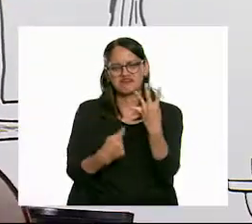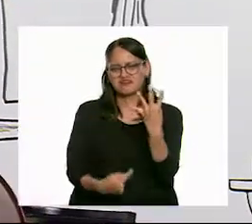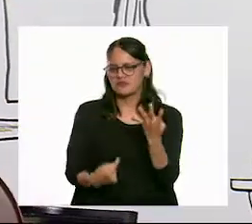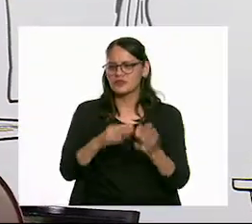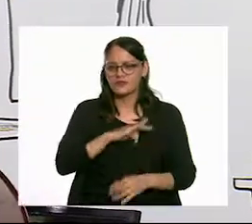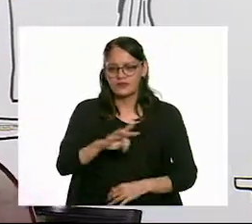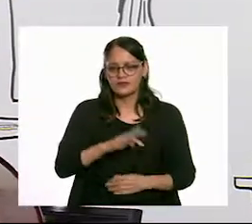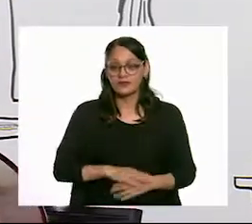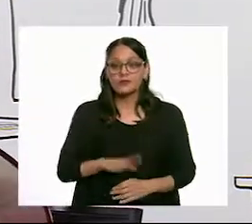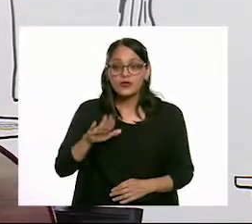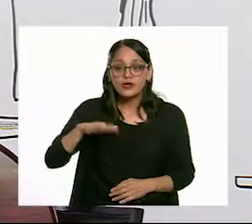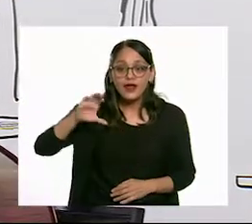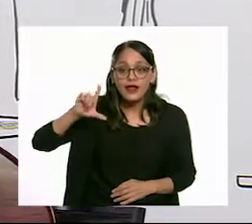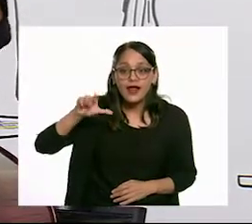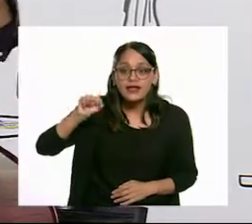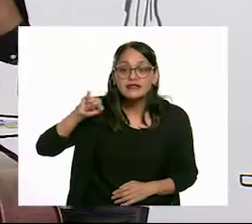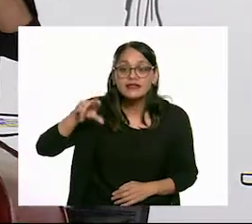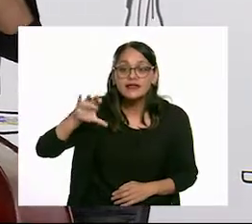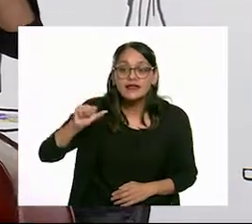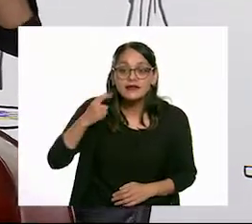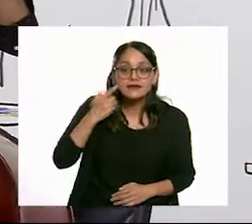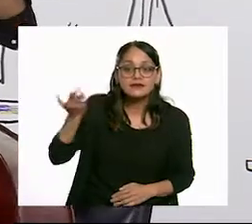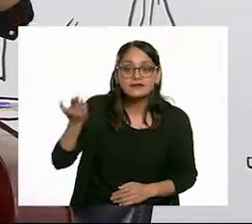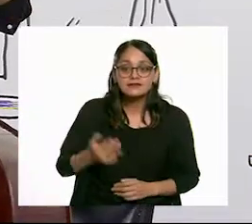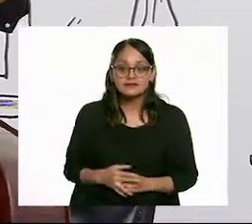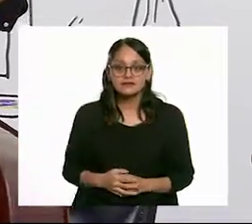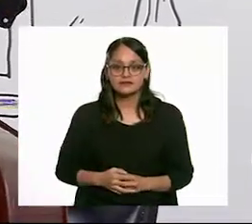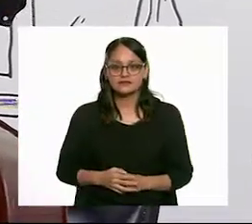ejemplo... ¿Clásica?